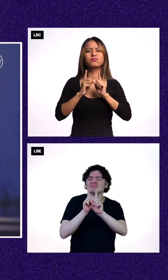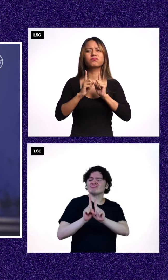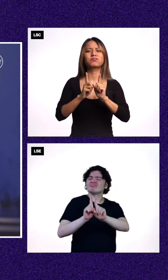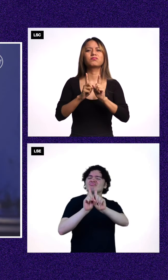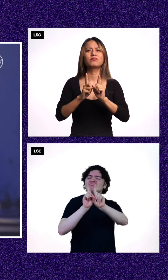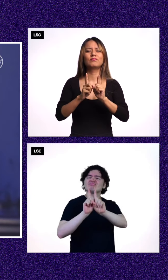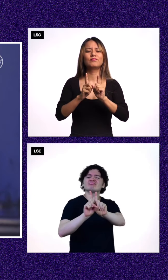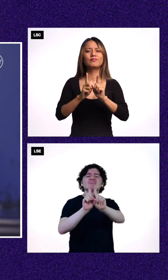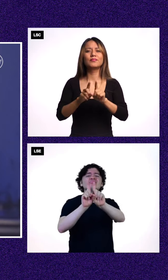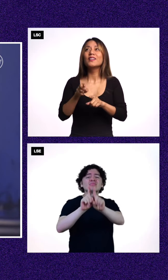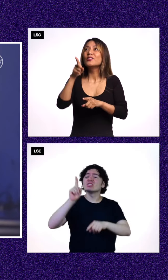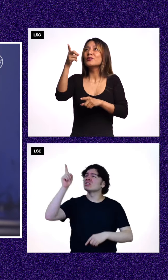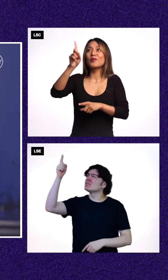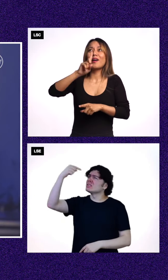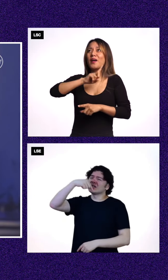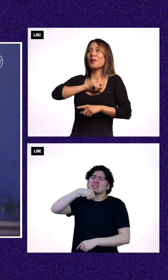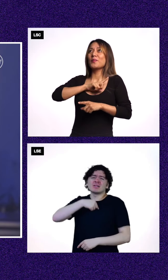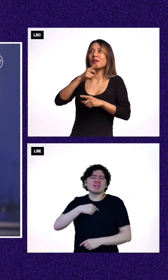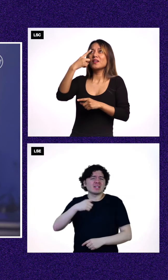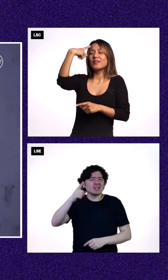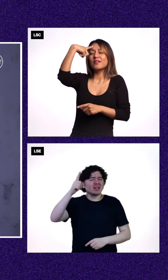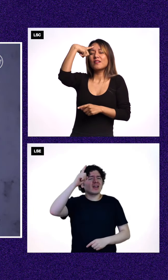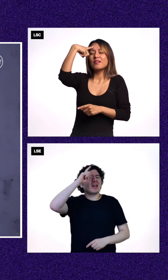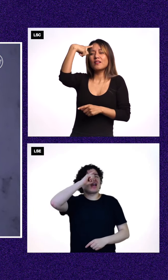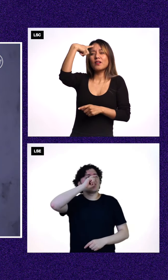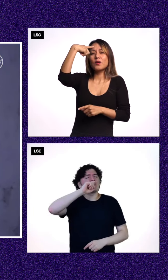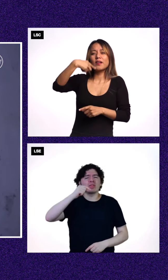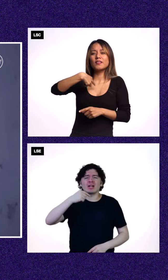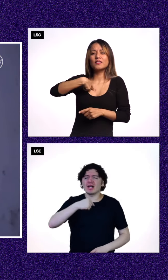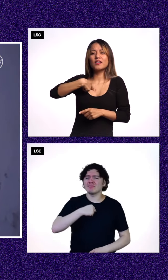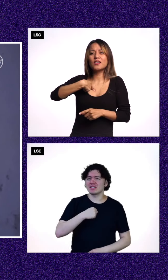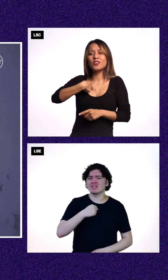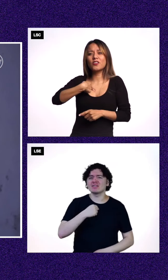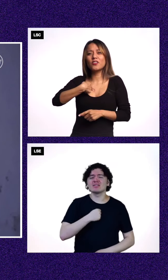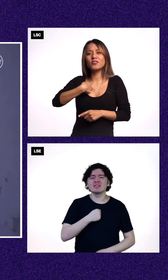Me recuerdas que no soy miedo,